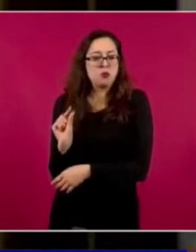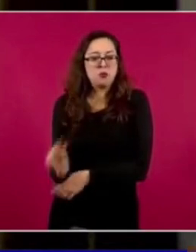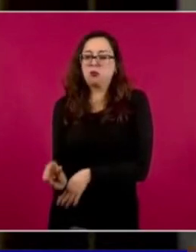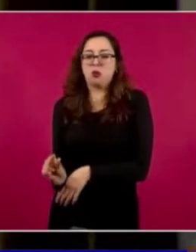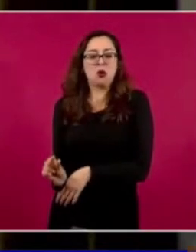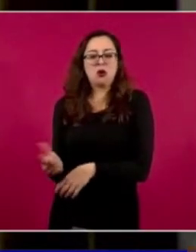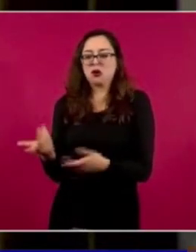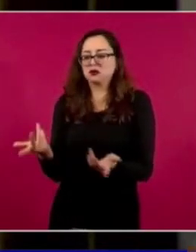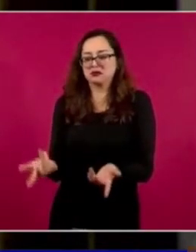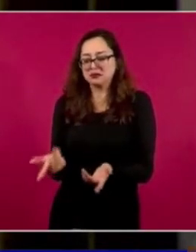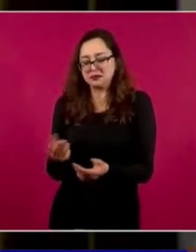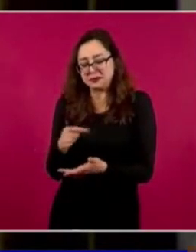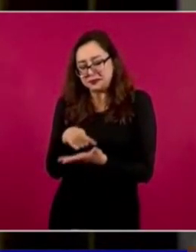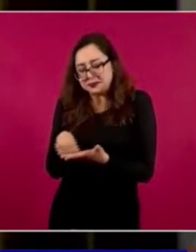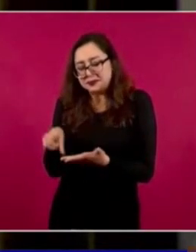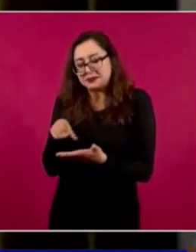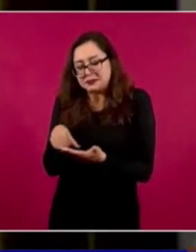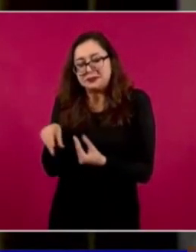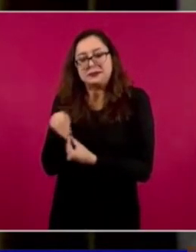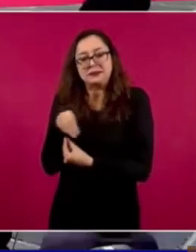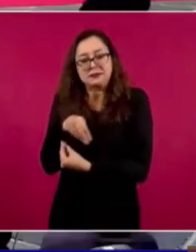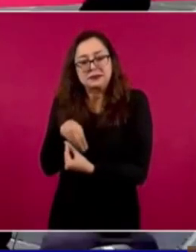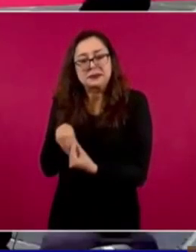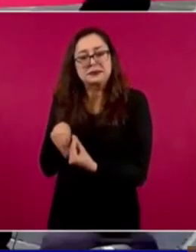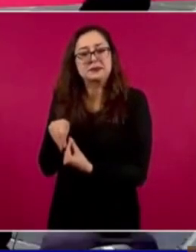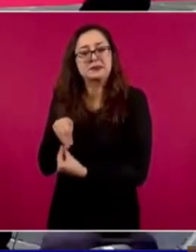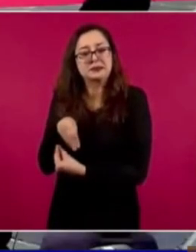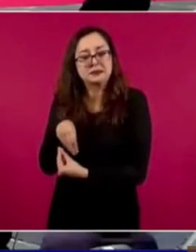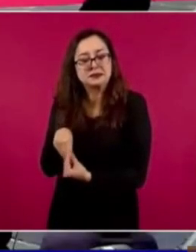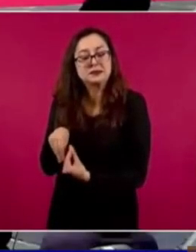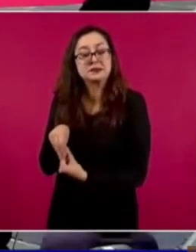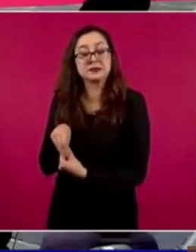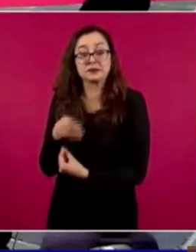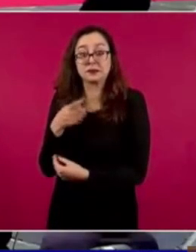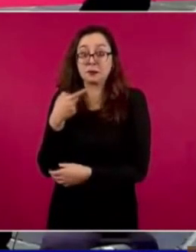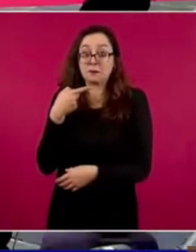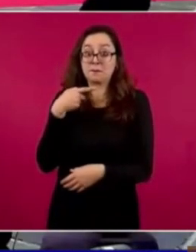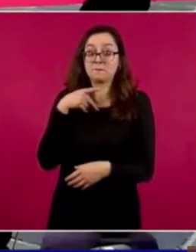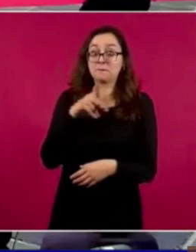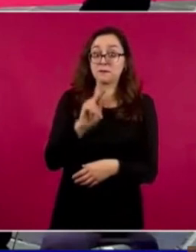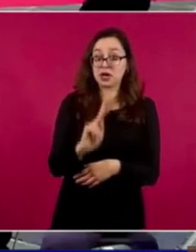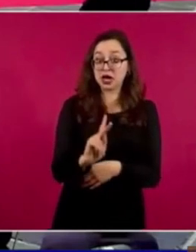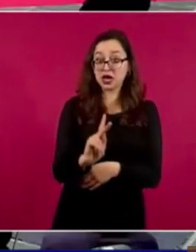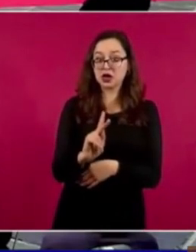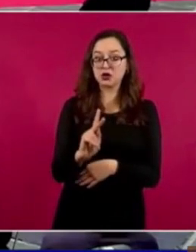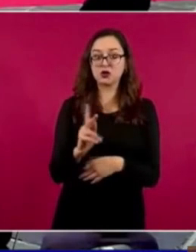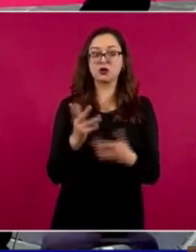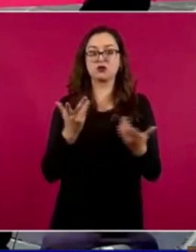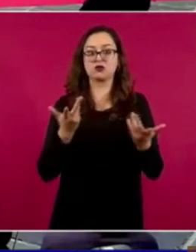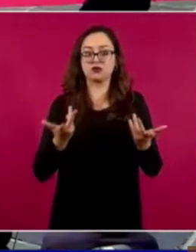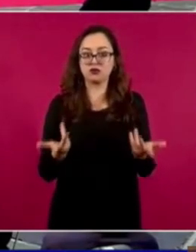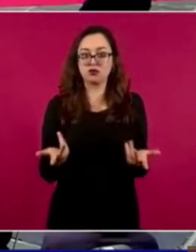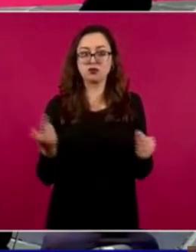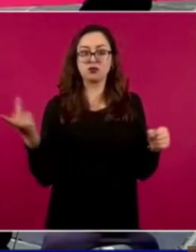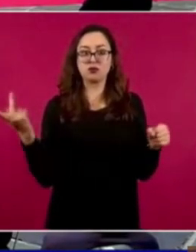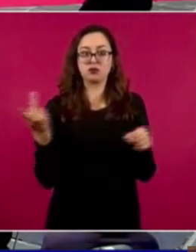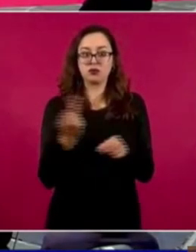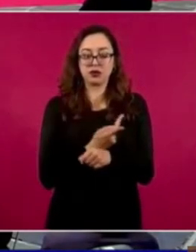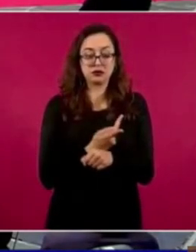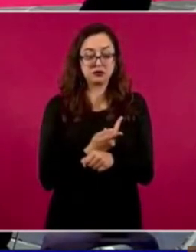pequeña escala. Sin embargo, cuando los millones de